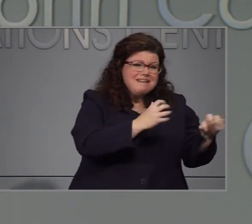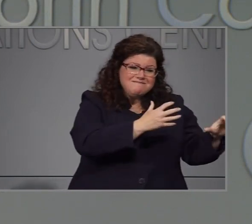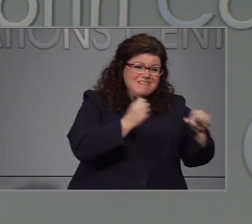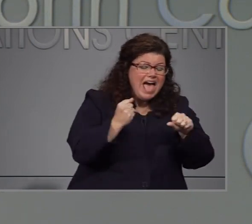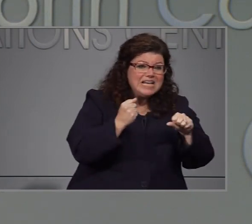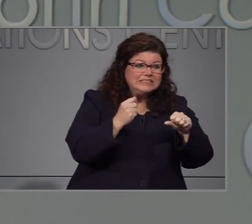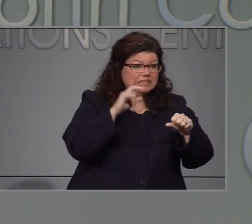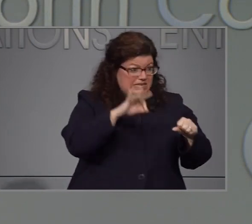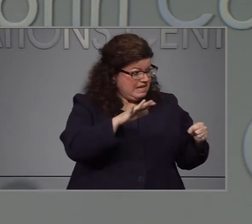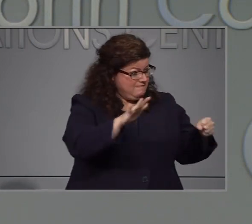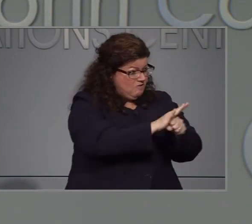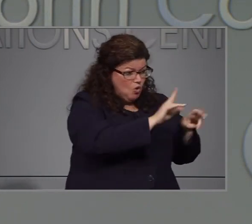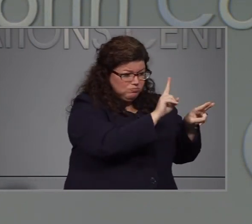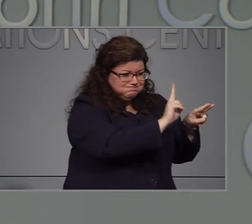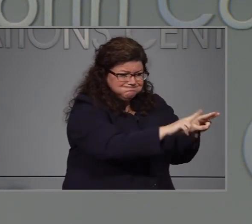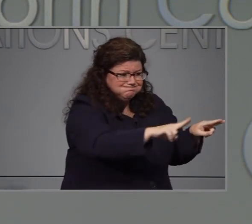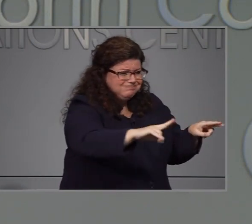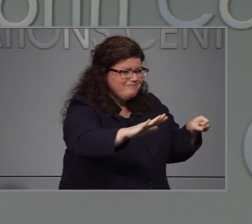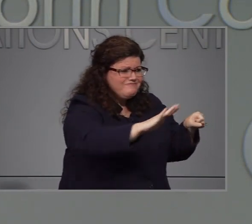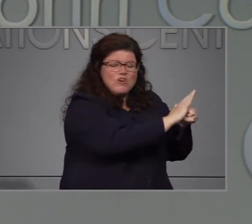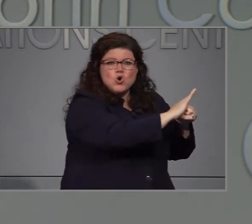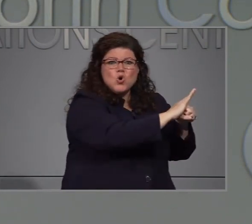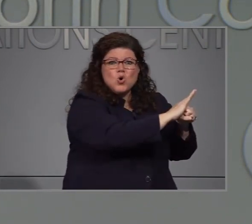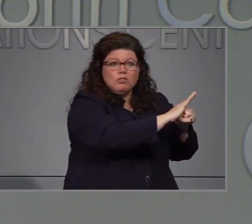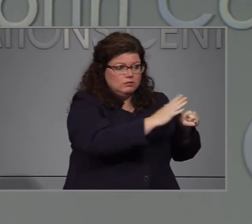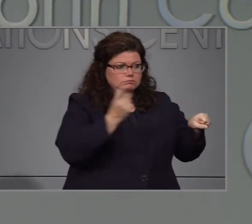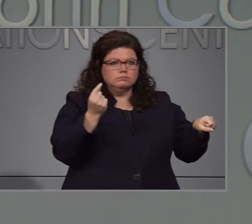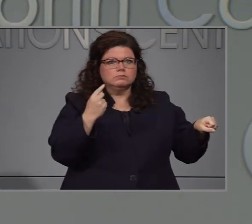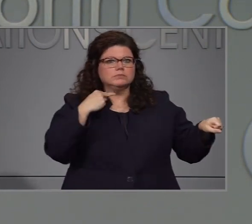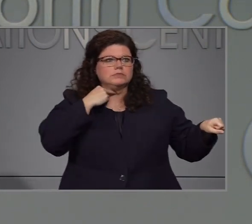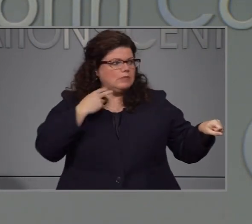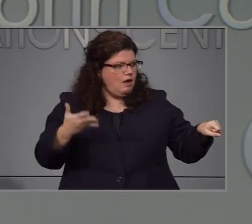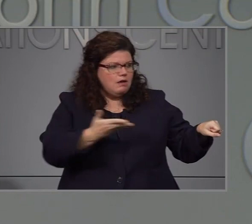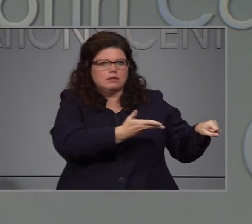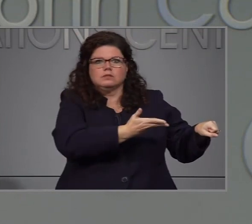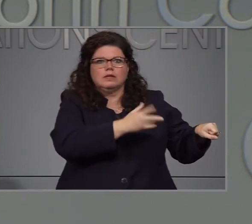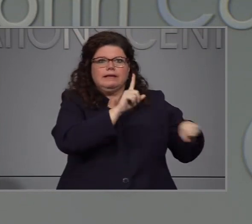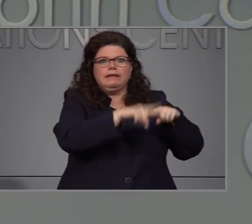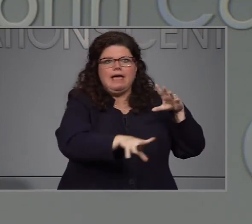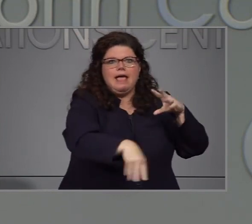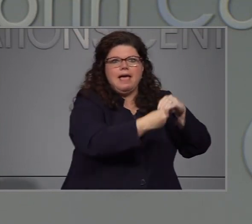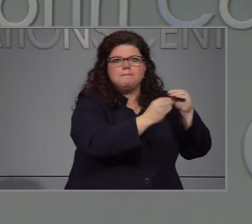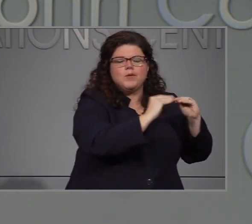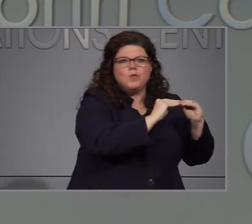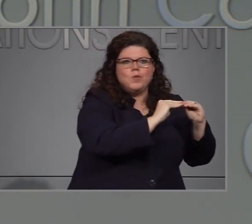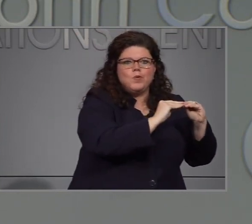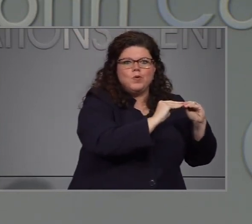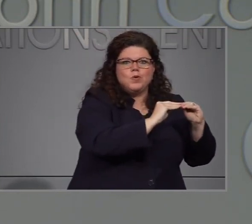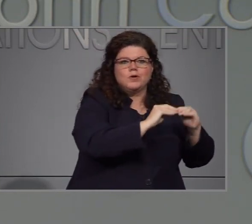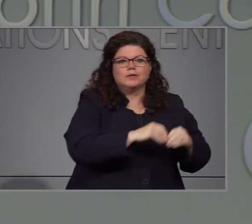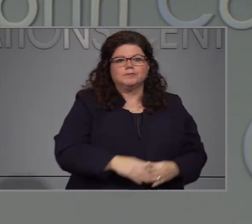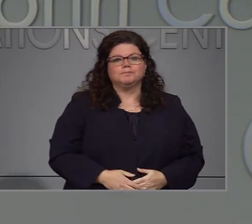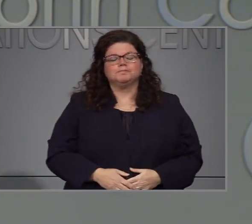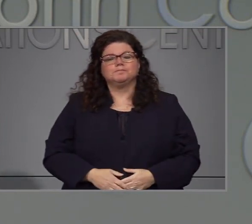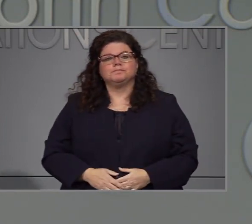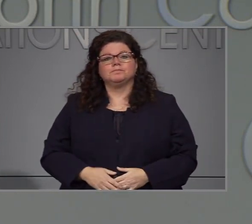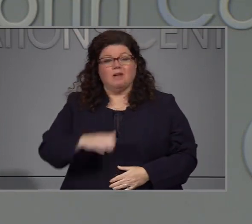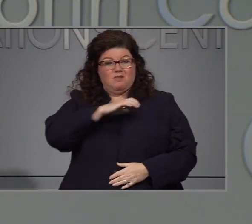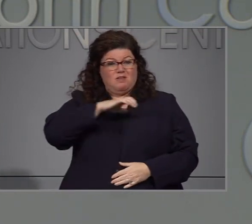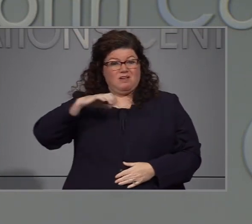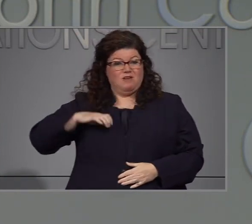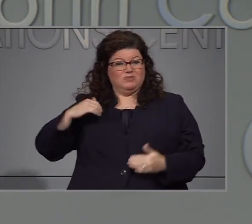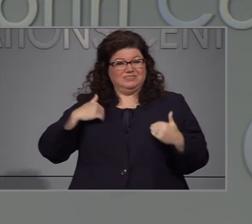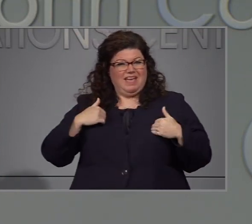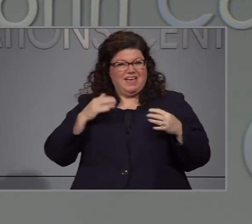tengamos capacidad de hospitales, puede ser muy tarde para retroceder estas tendencias. Al prestar testimonio ante el Congreso ayer, el